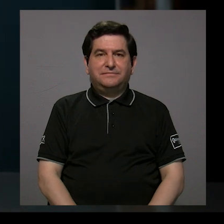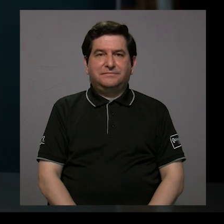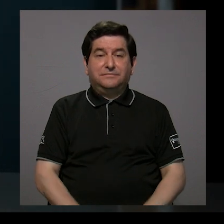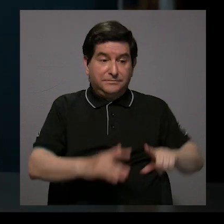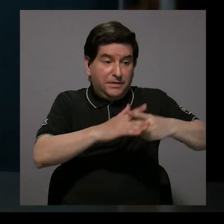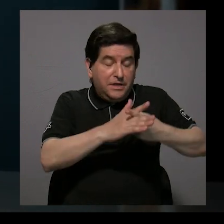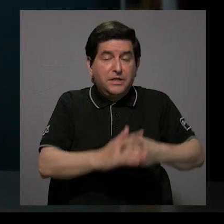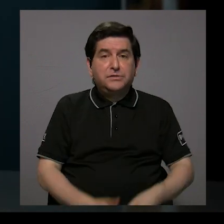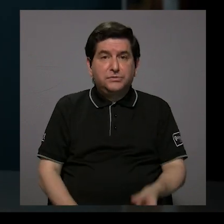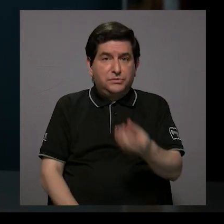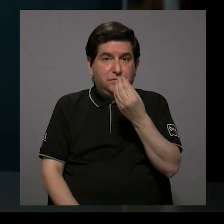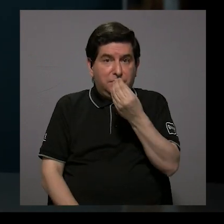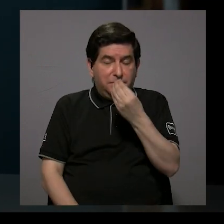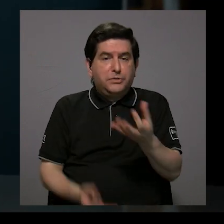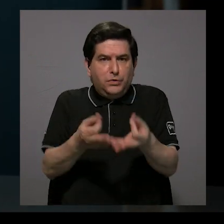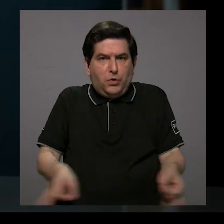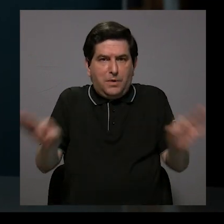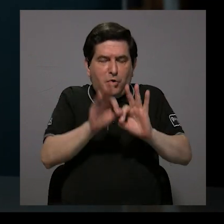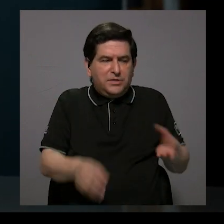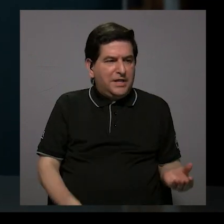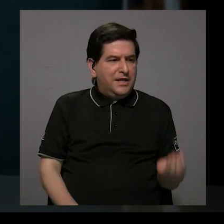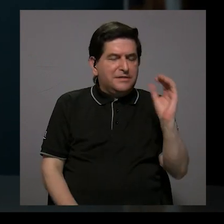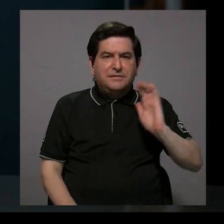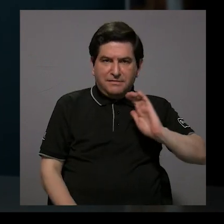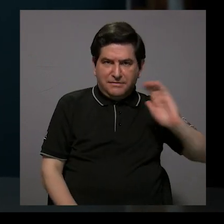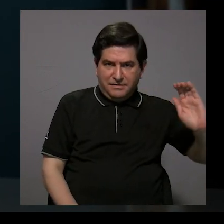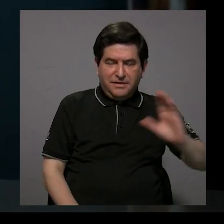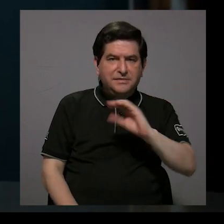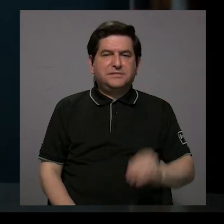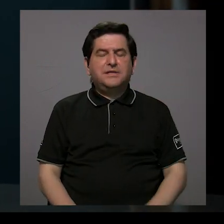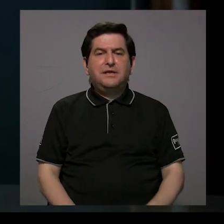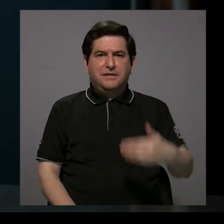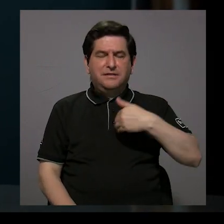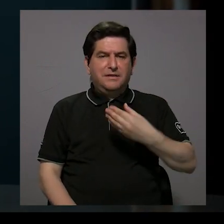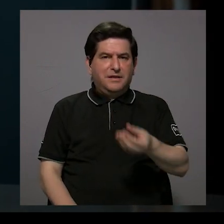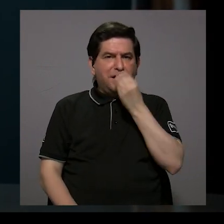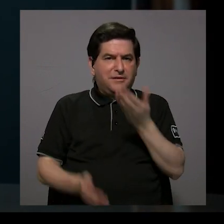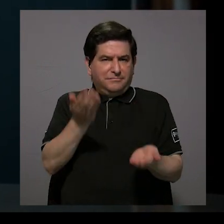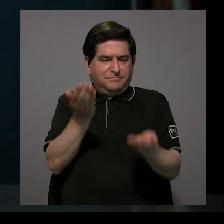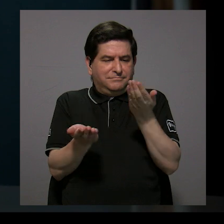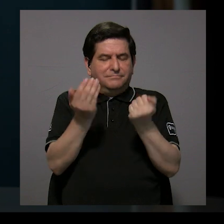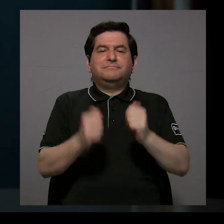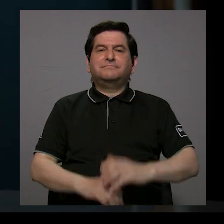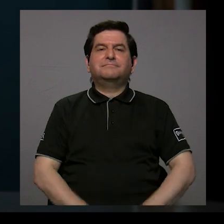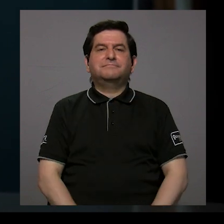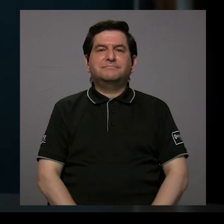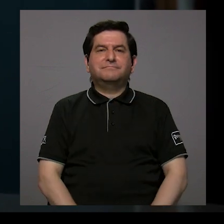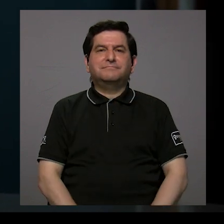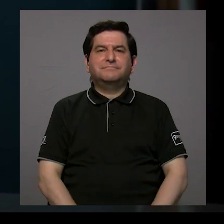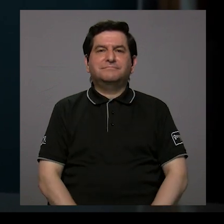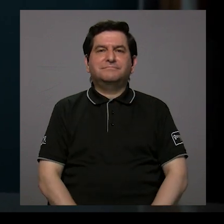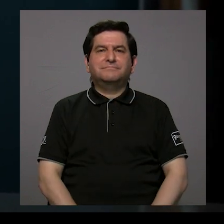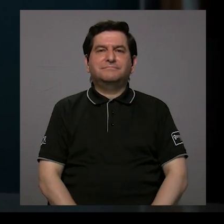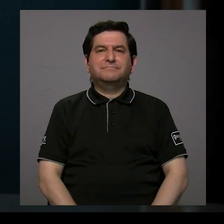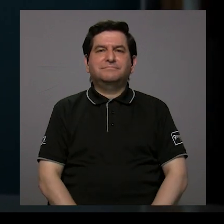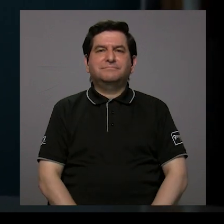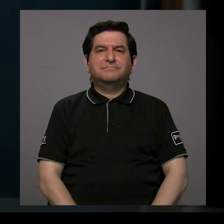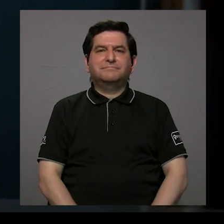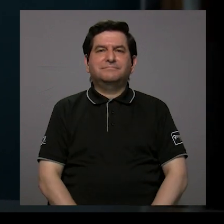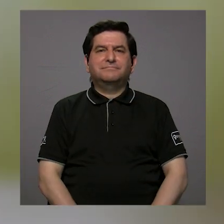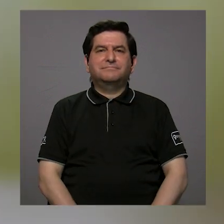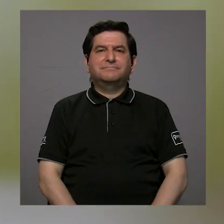y es una fuente de nutrientes muy valiosa en el crecimiento durante la infancia y para tener una dieta balanceada.